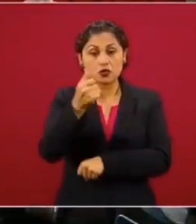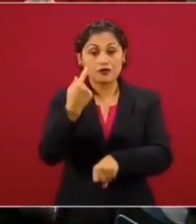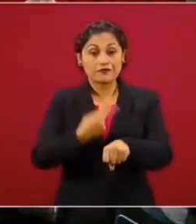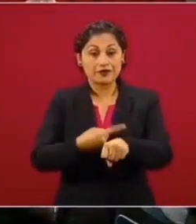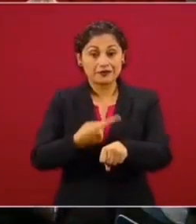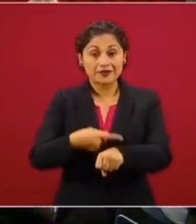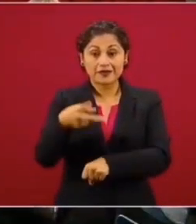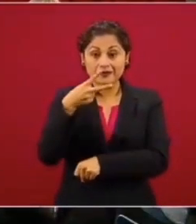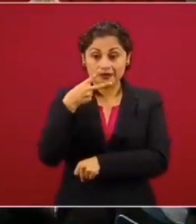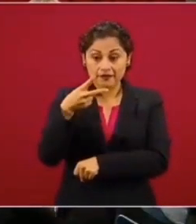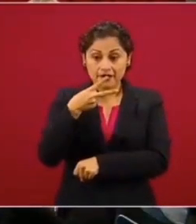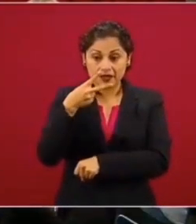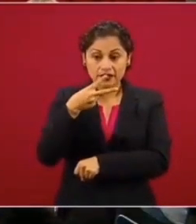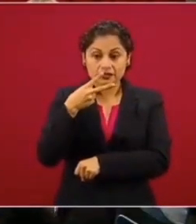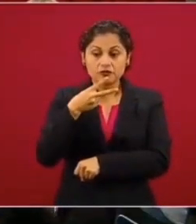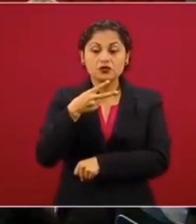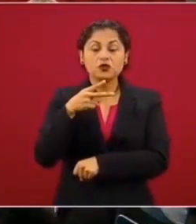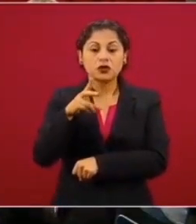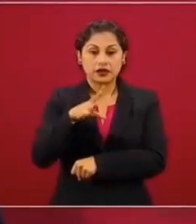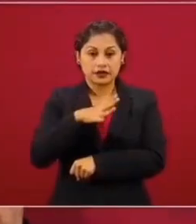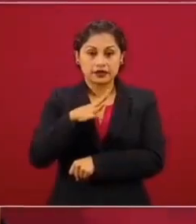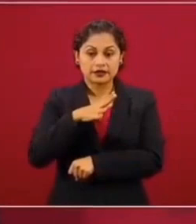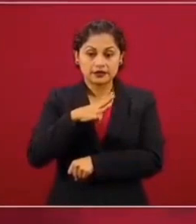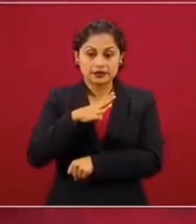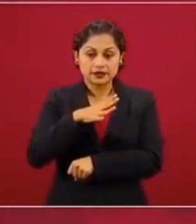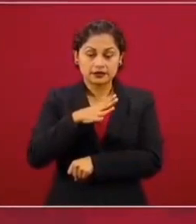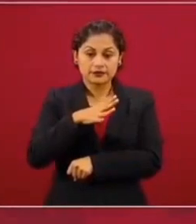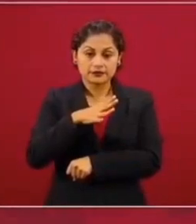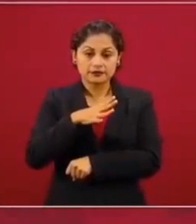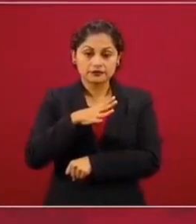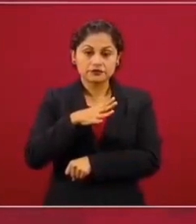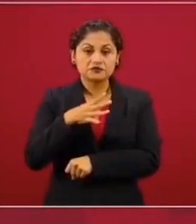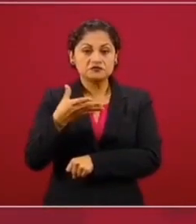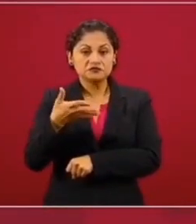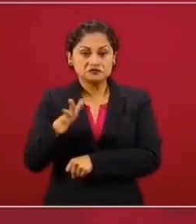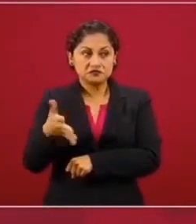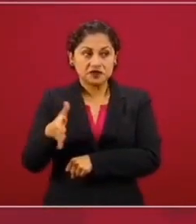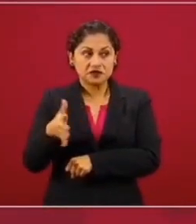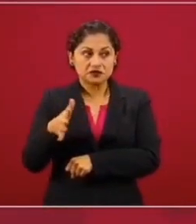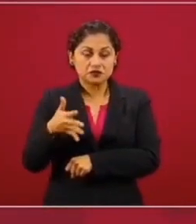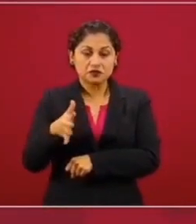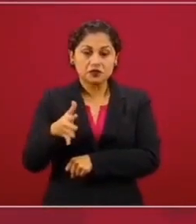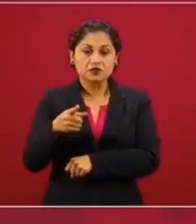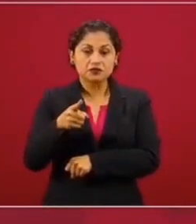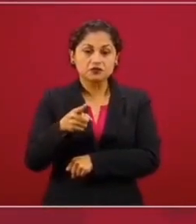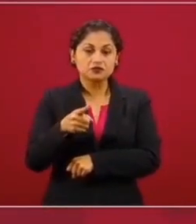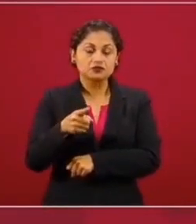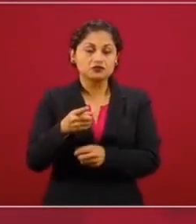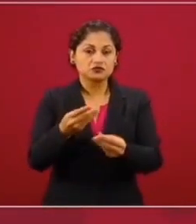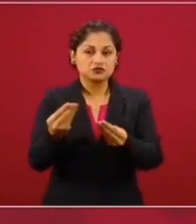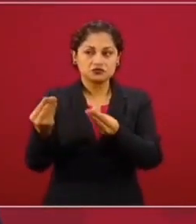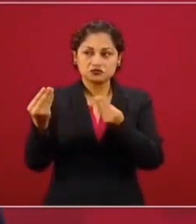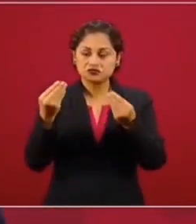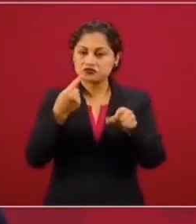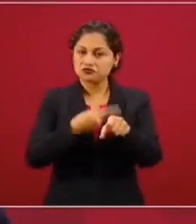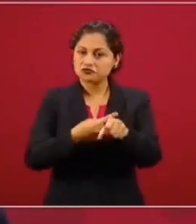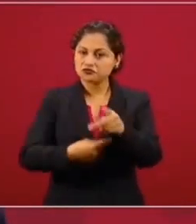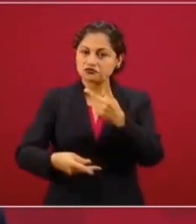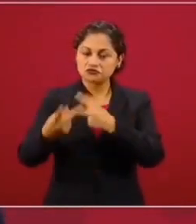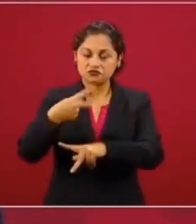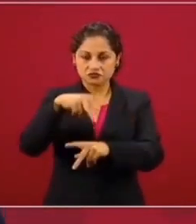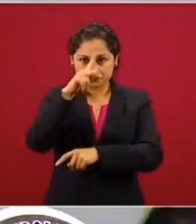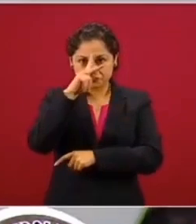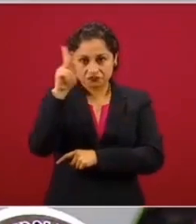sí mismo es una enfermedad es causante de muchos casi en una cantidad innumerable de males de salud y